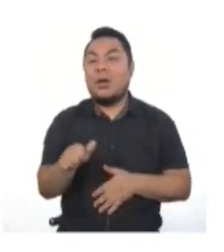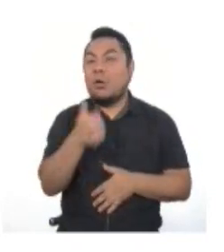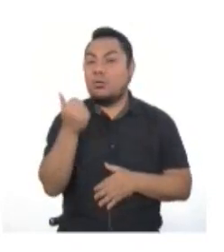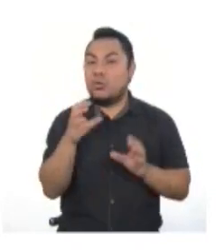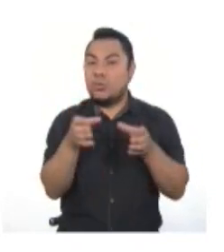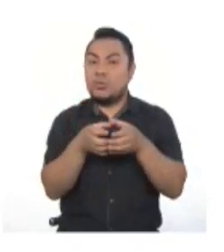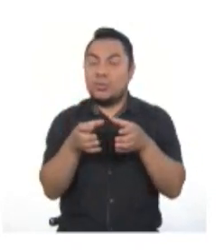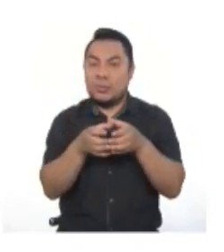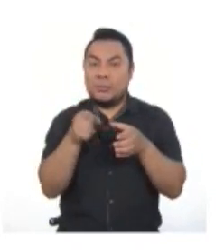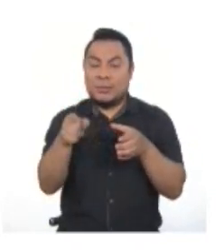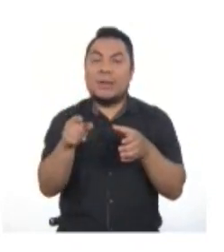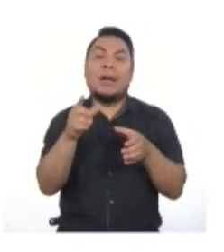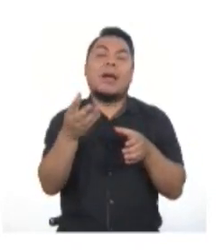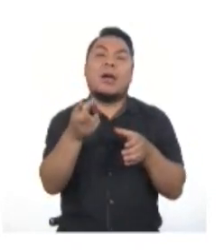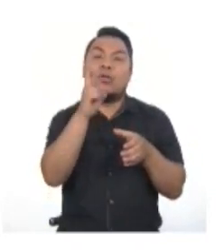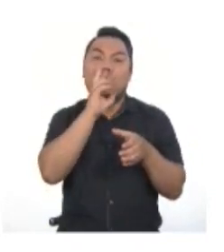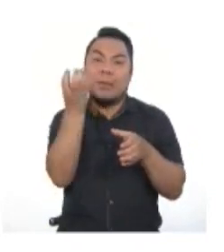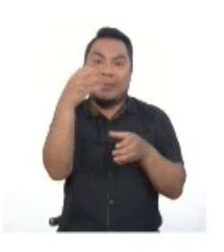4 grupos,